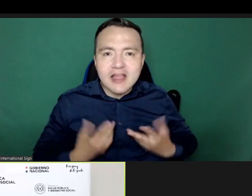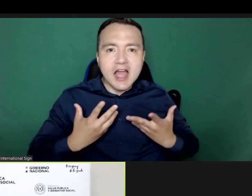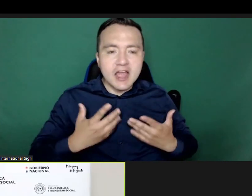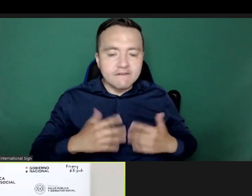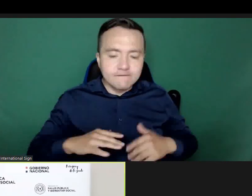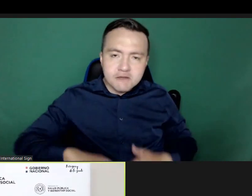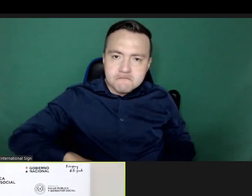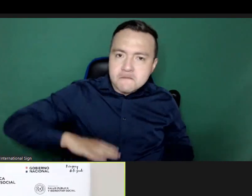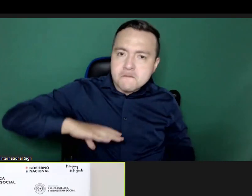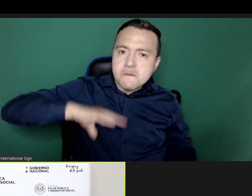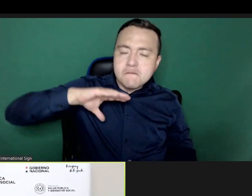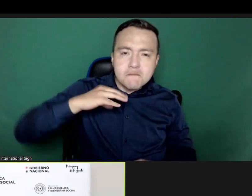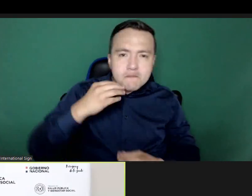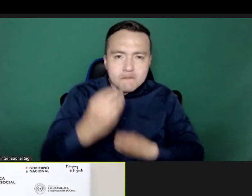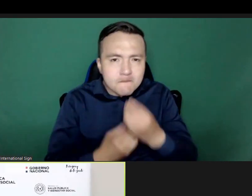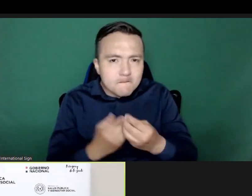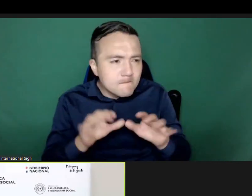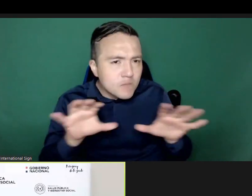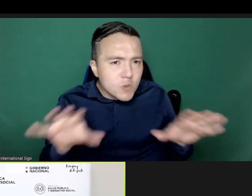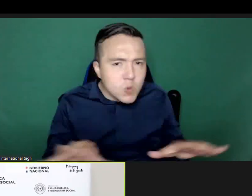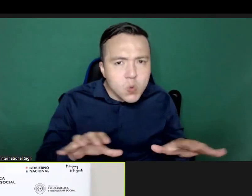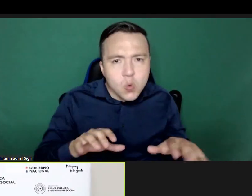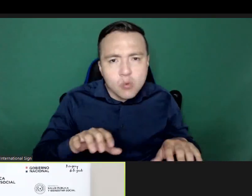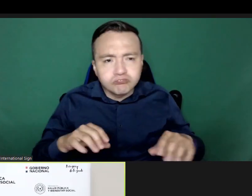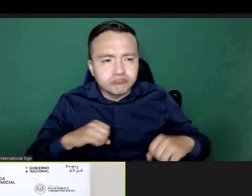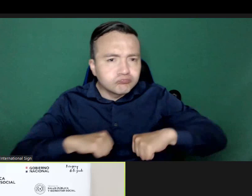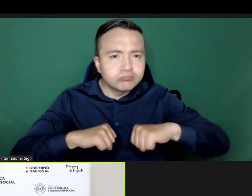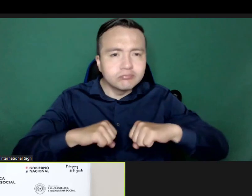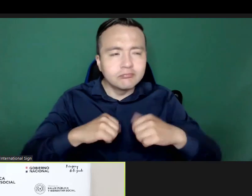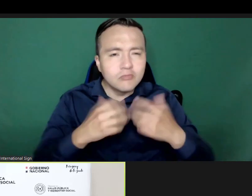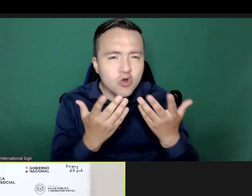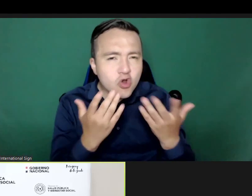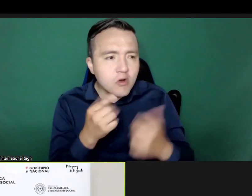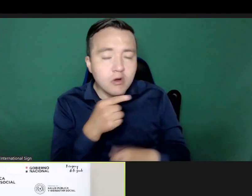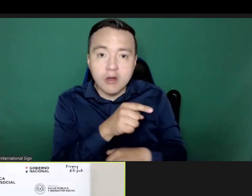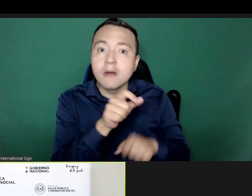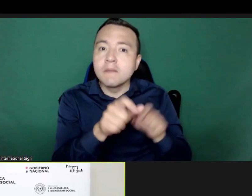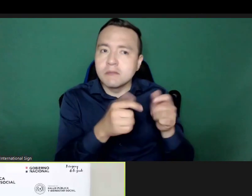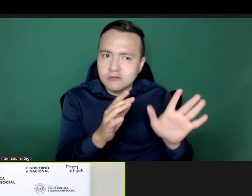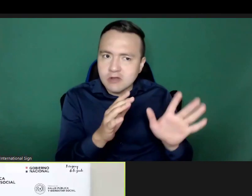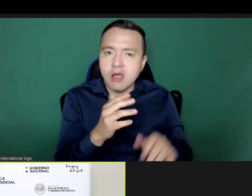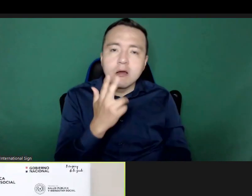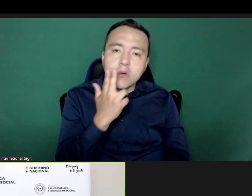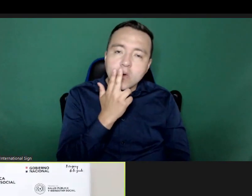tenemos indicadores muy interesantes de que muchos están dejando de fumar, por ejemplo.